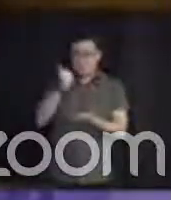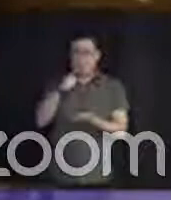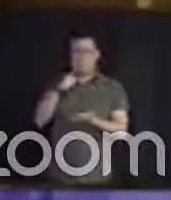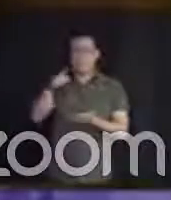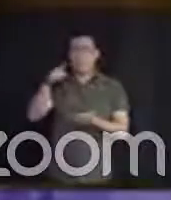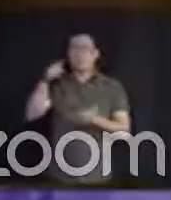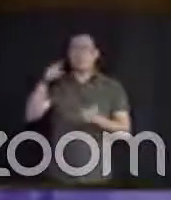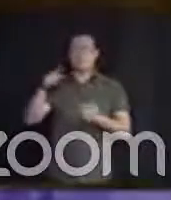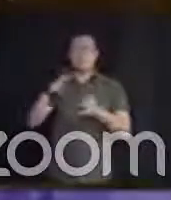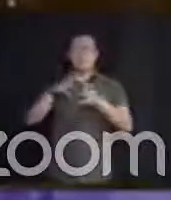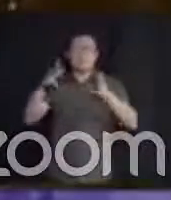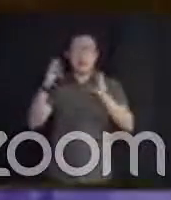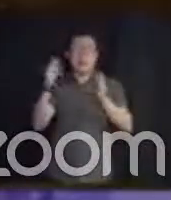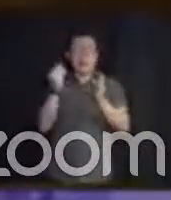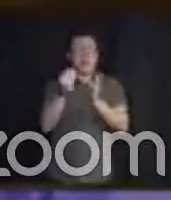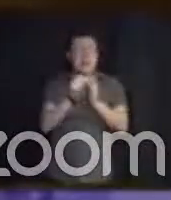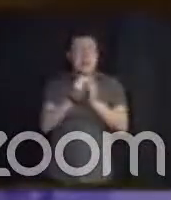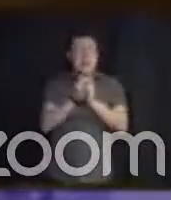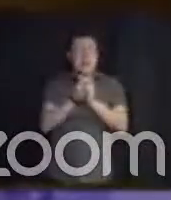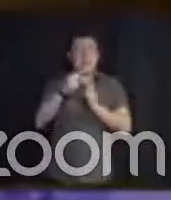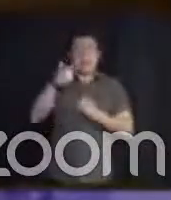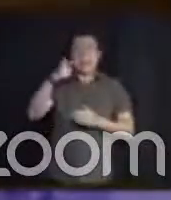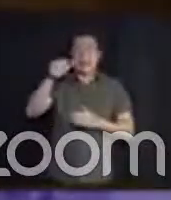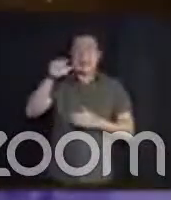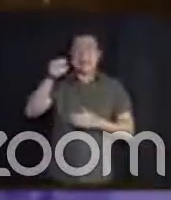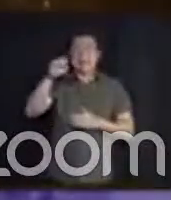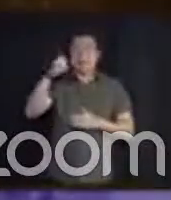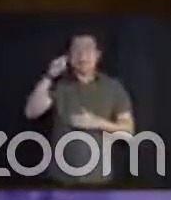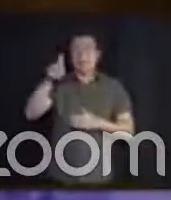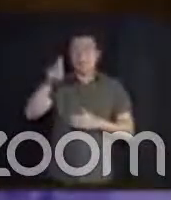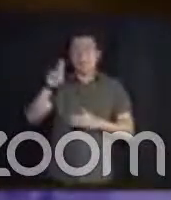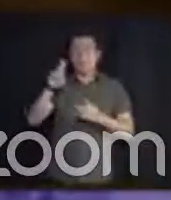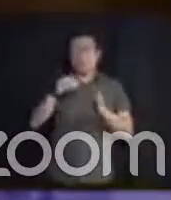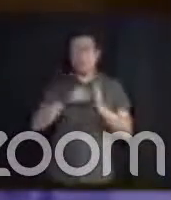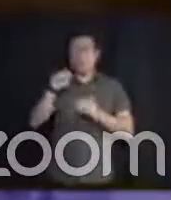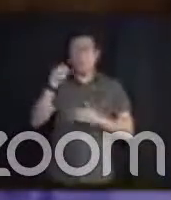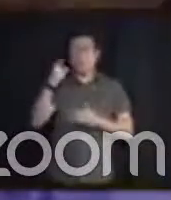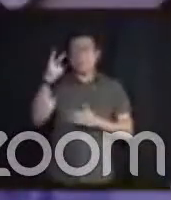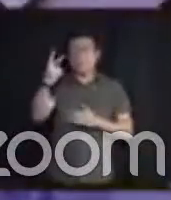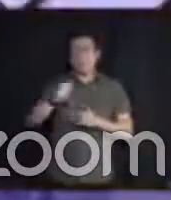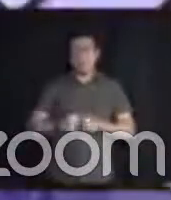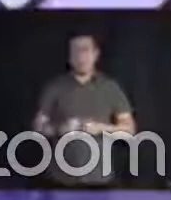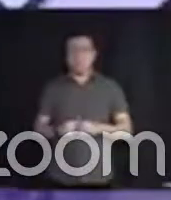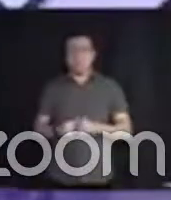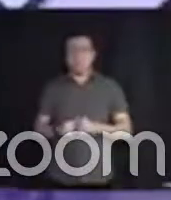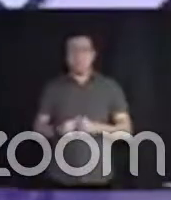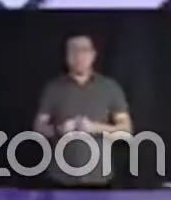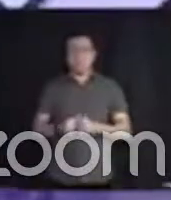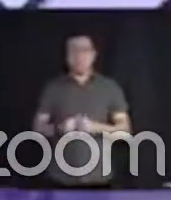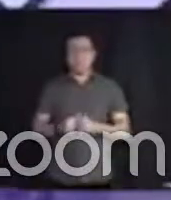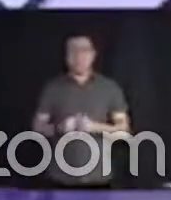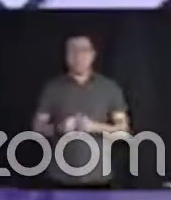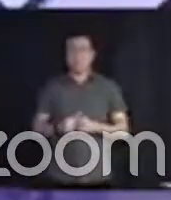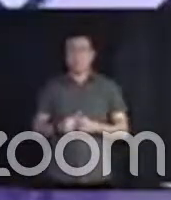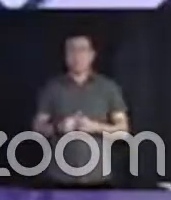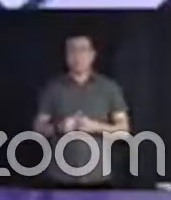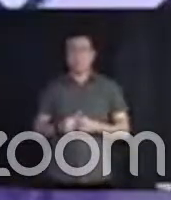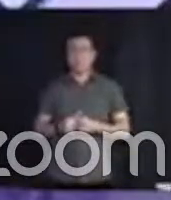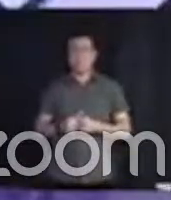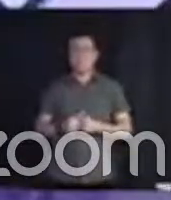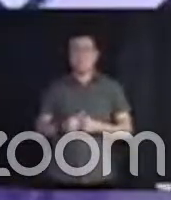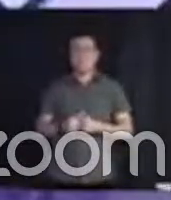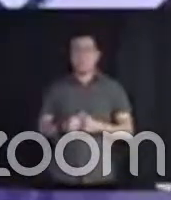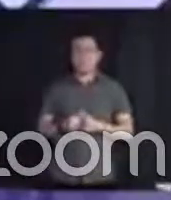Masterclass Gala Ceitú 2022. El glamour te espera. Eso. A los